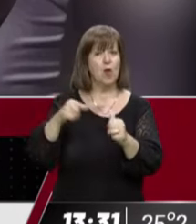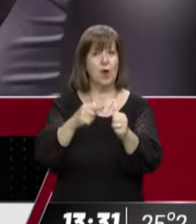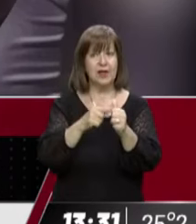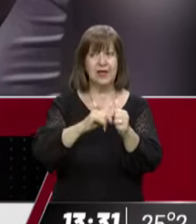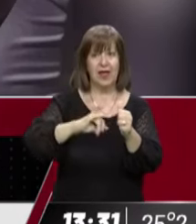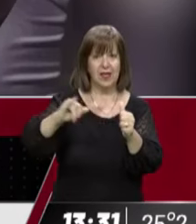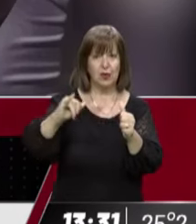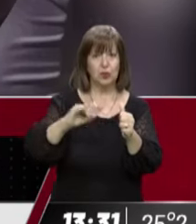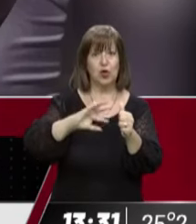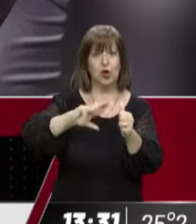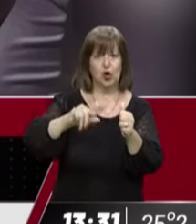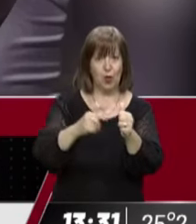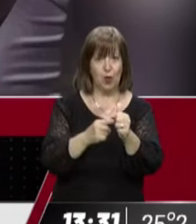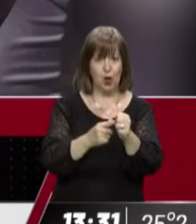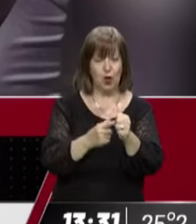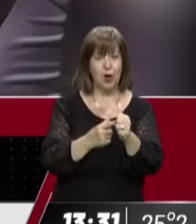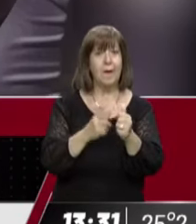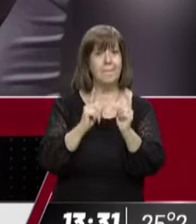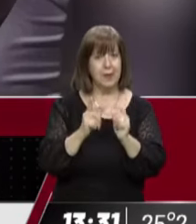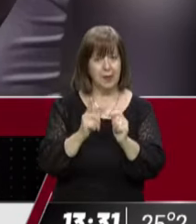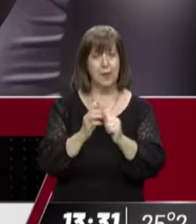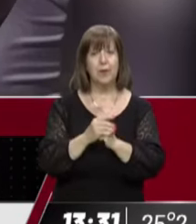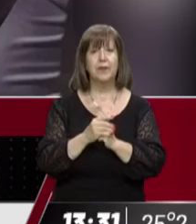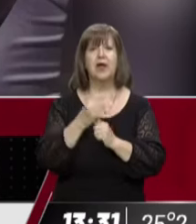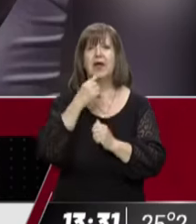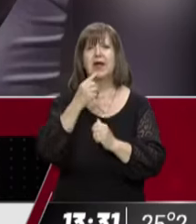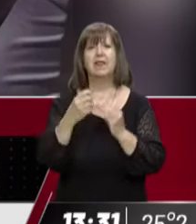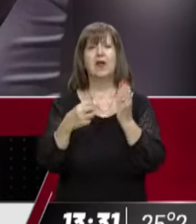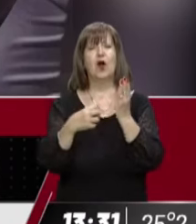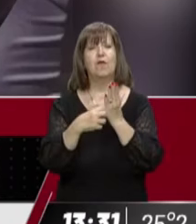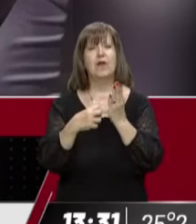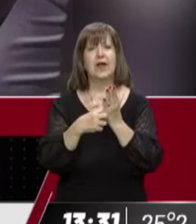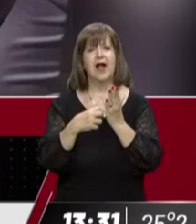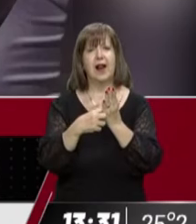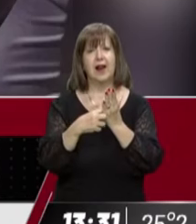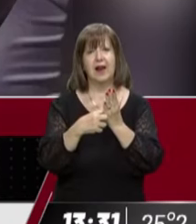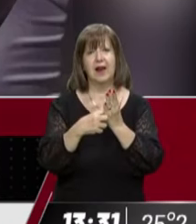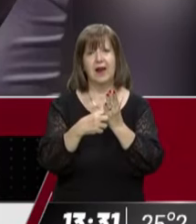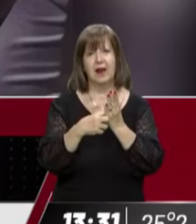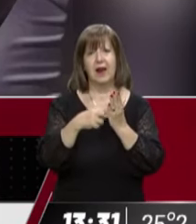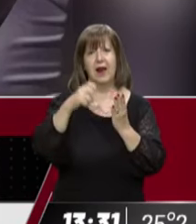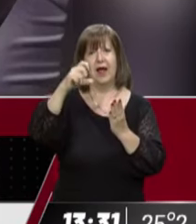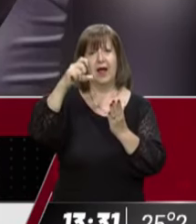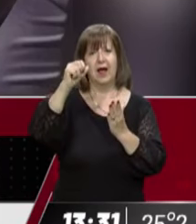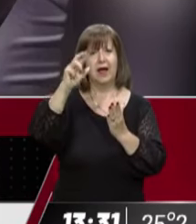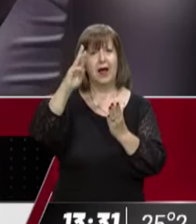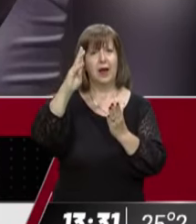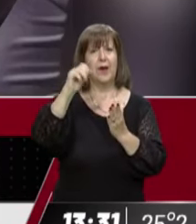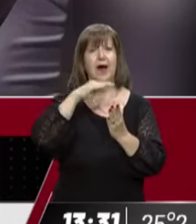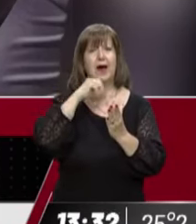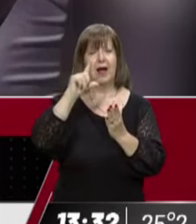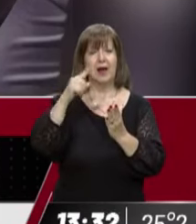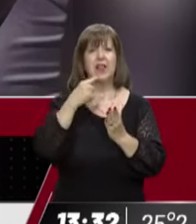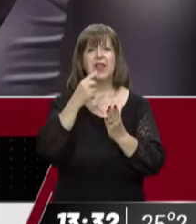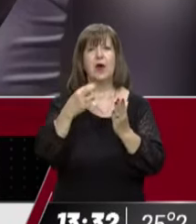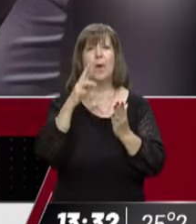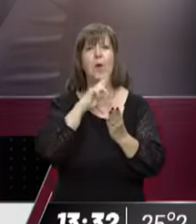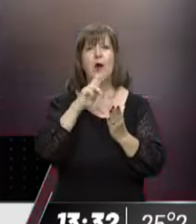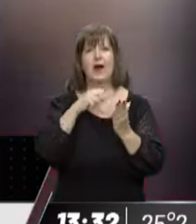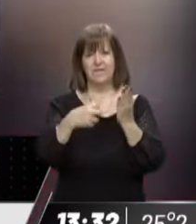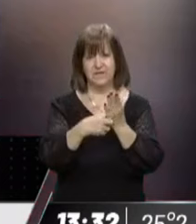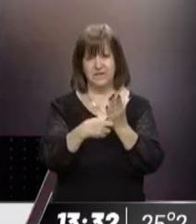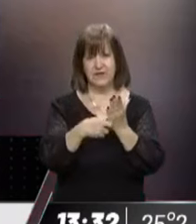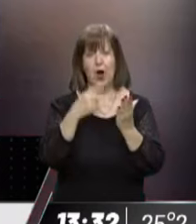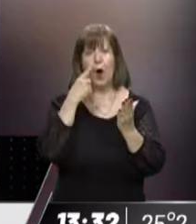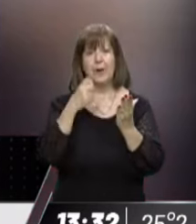Ruiz. Pero escuchamos lo que nos marcaba el fiscal Carabajal en relación a cómo marcha la causa a una semana de haber encontrado el cuerpo sin vida de la mujer.